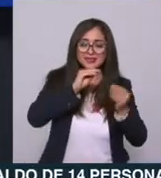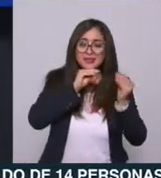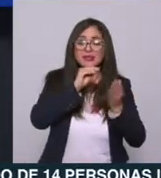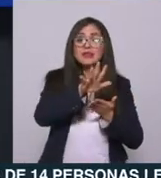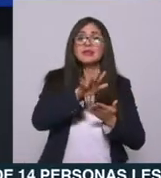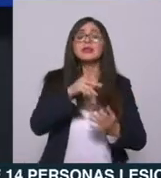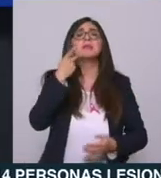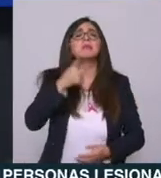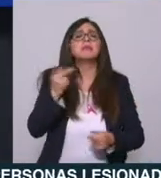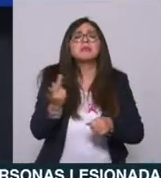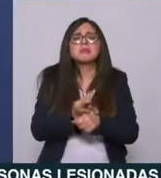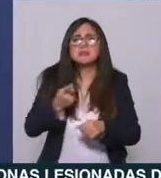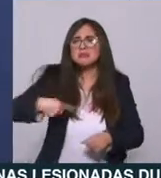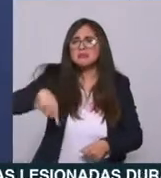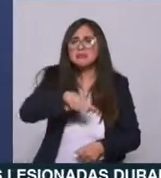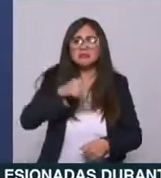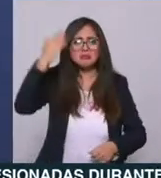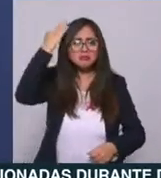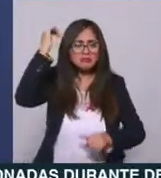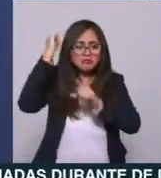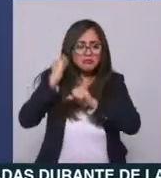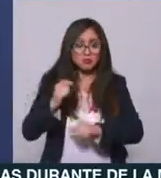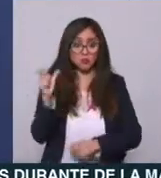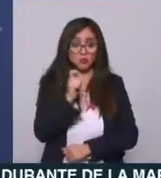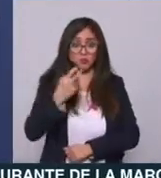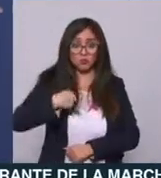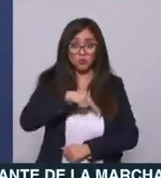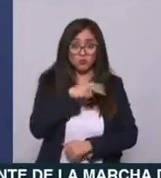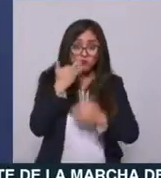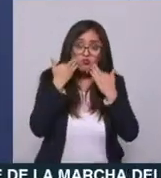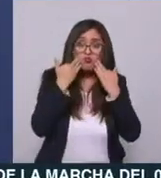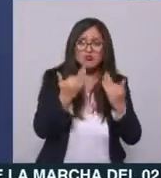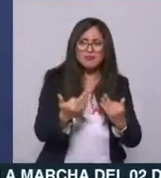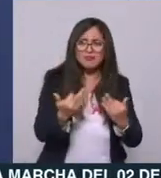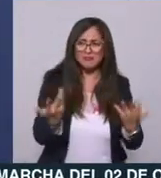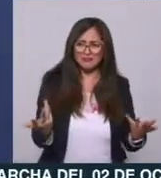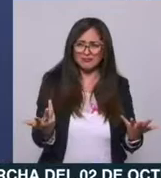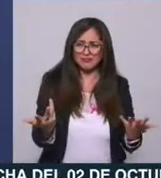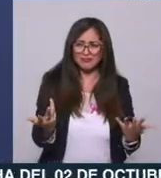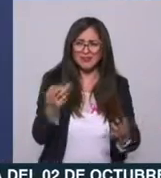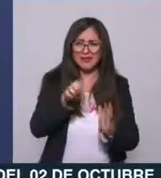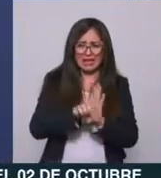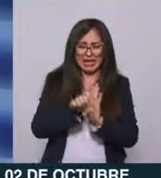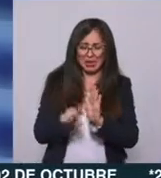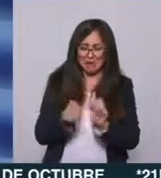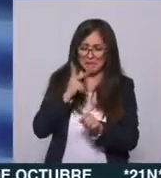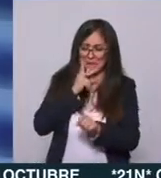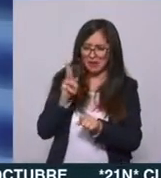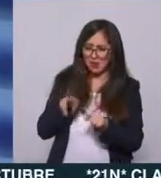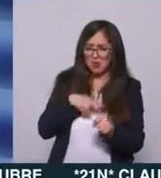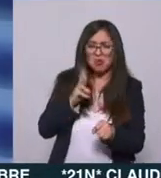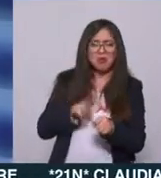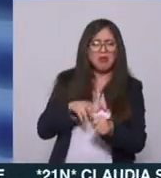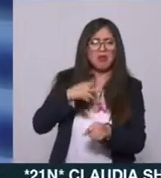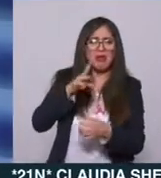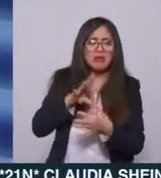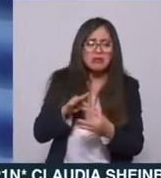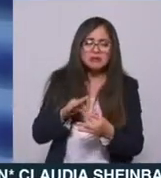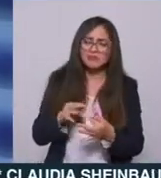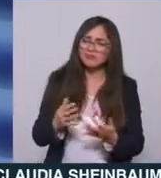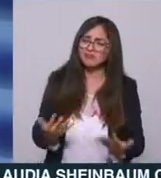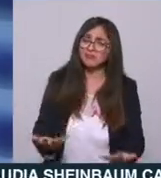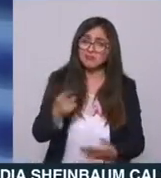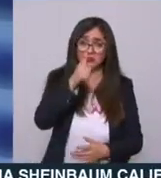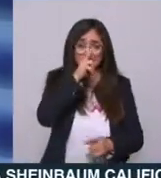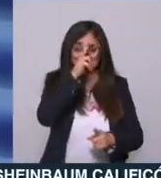autoridades? Porque normalmente cuando vemos, y qué terrible es decir normalmente, Cuando vemos violencia esperamos que la víctima pues ya